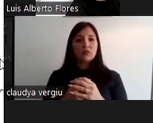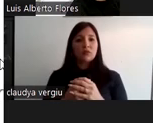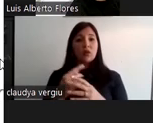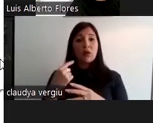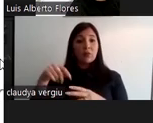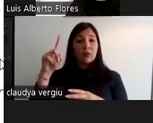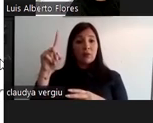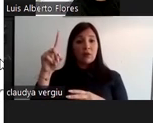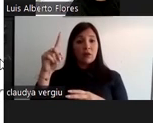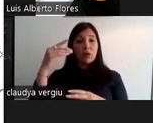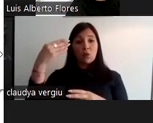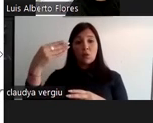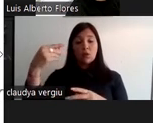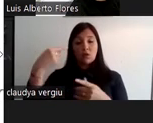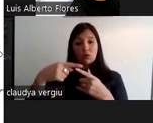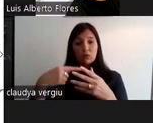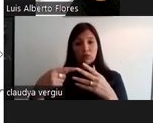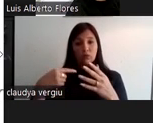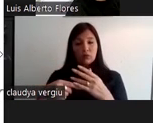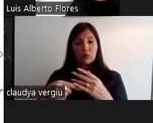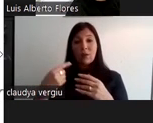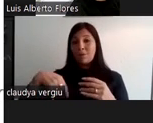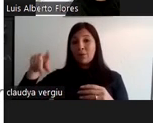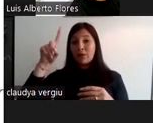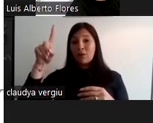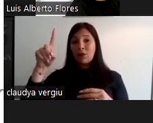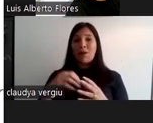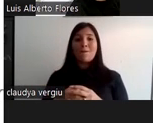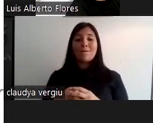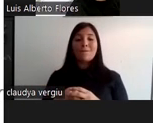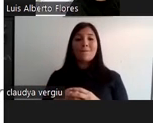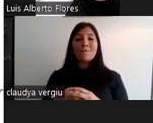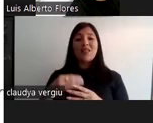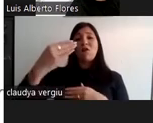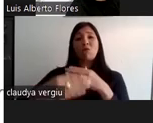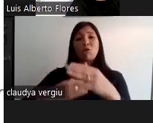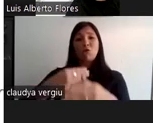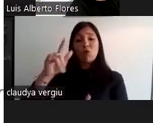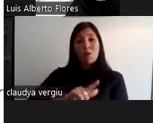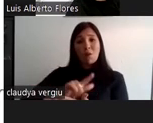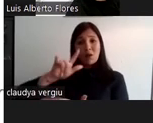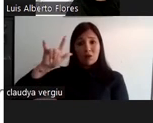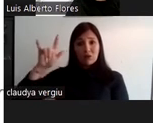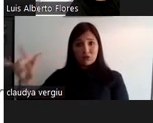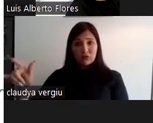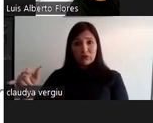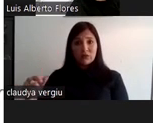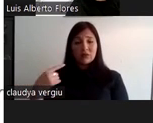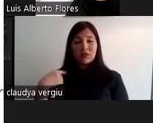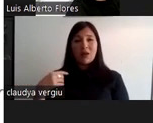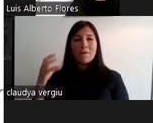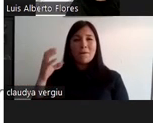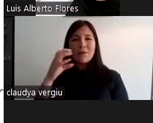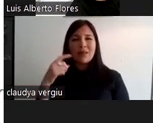cuatro puntos para tomar en cuenta primero es que los futuros vacacionistas se van a mantener mantendrán su nivel de interés por